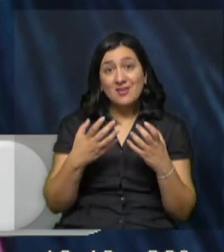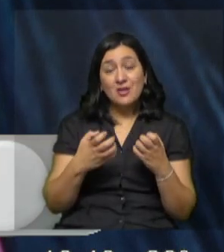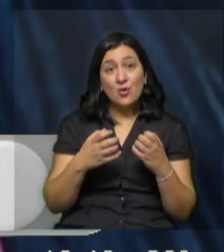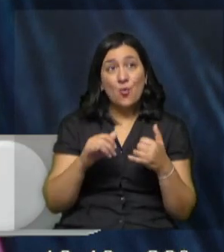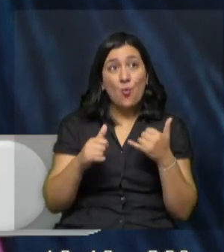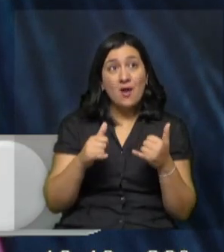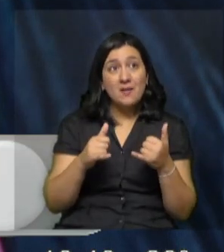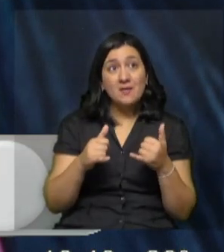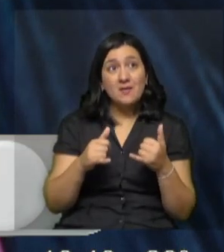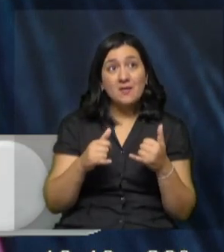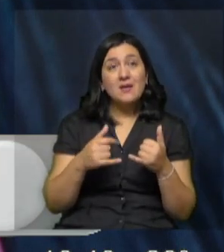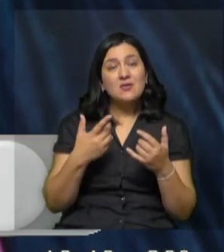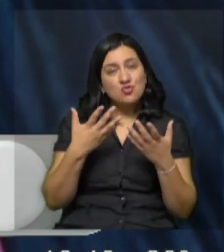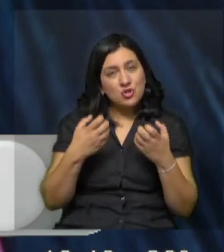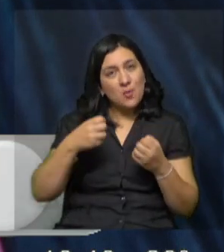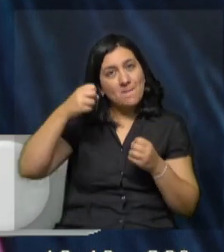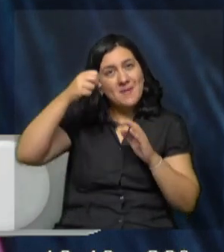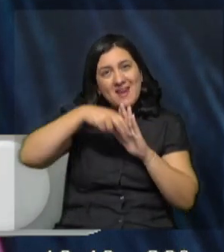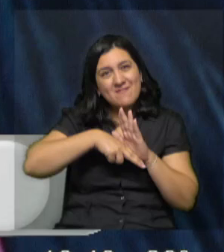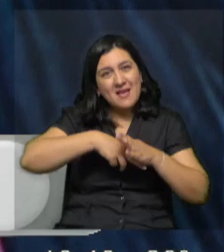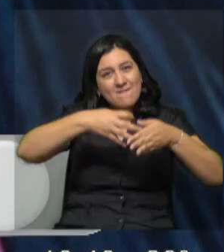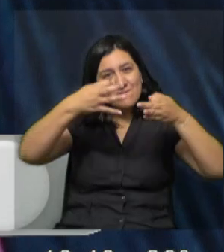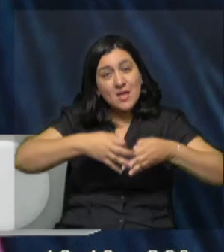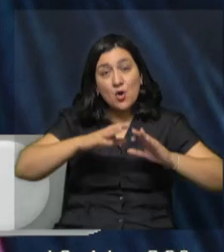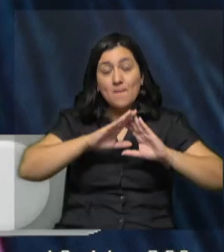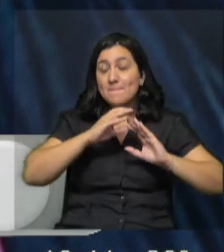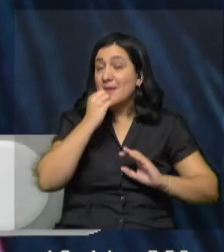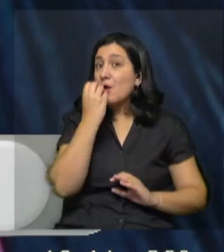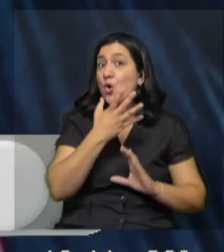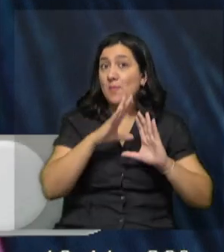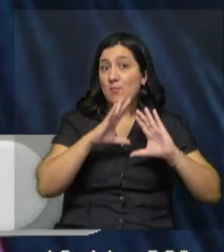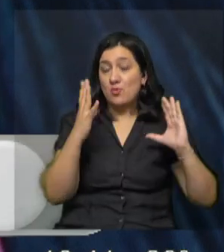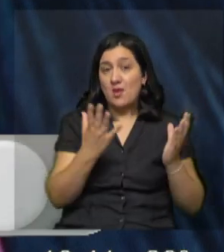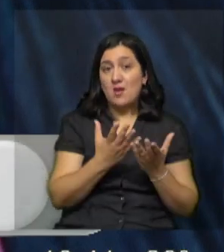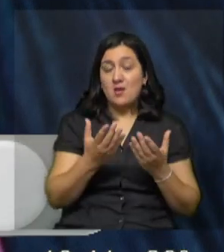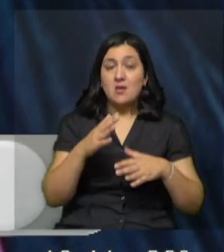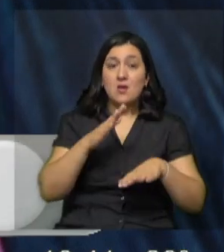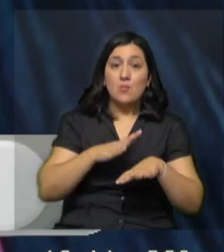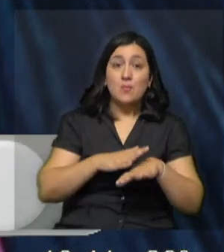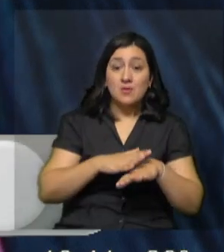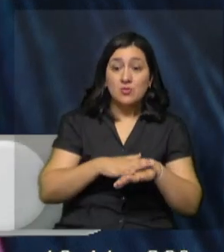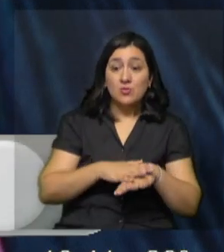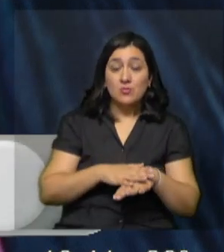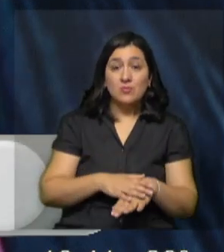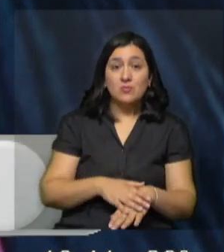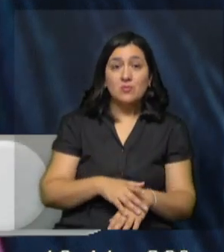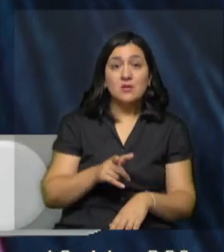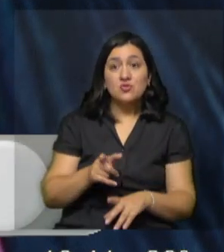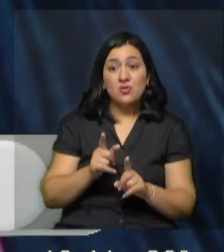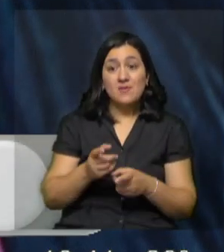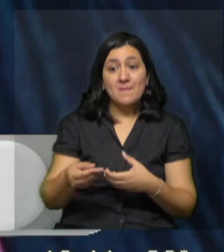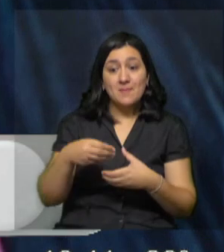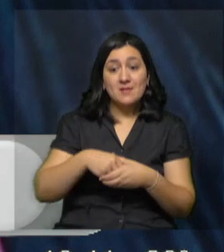sino planificar lo mejor para el Mundial, y yo entendía que era un momento que ellos tenían que permanecer en el